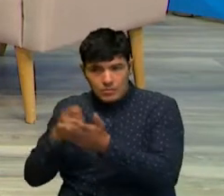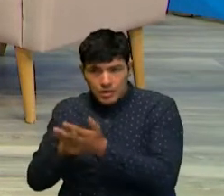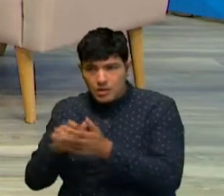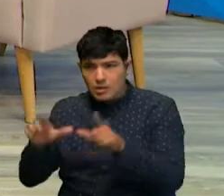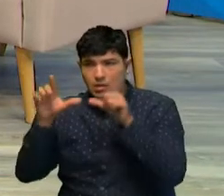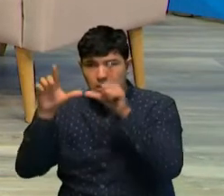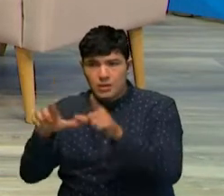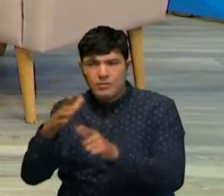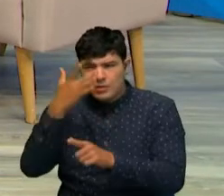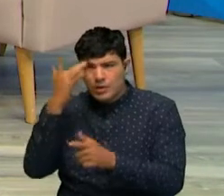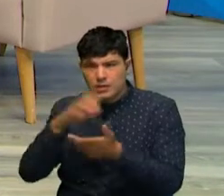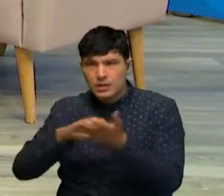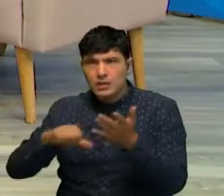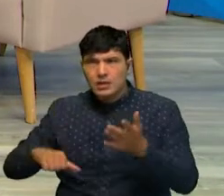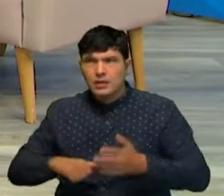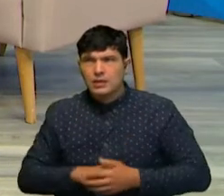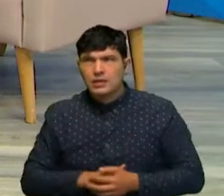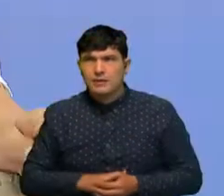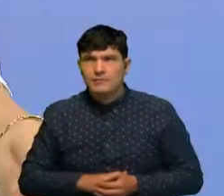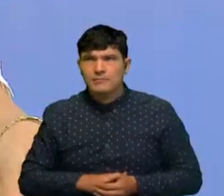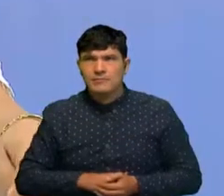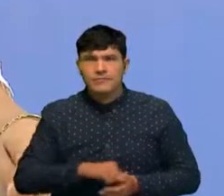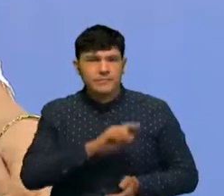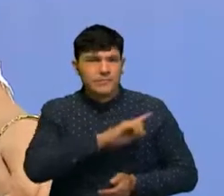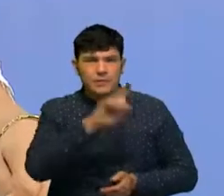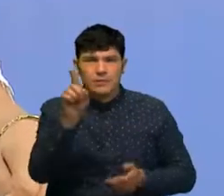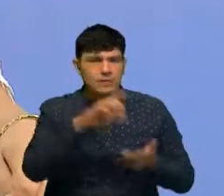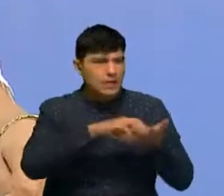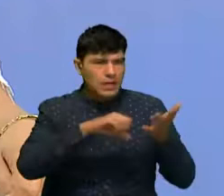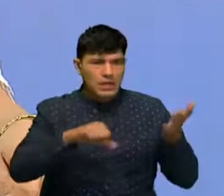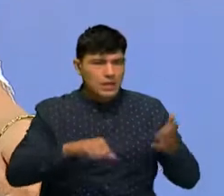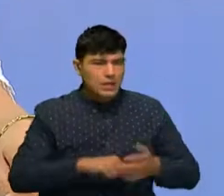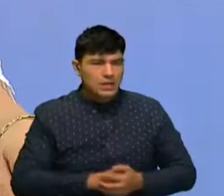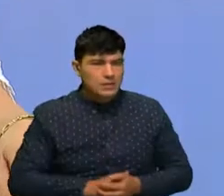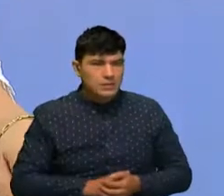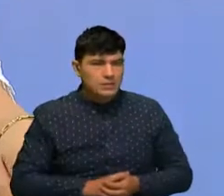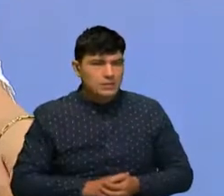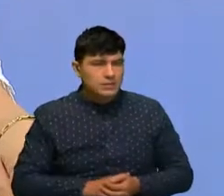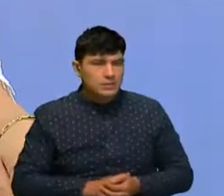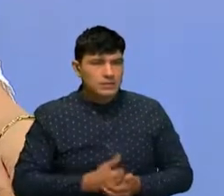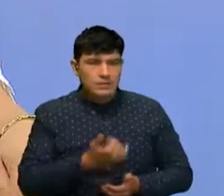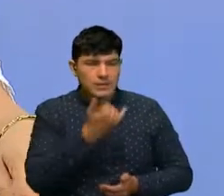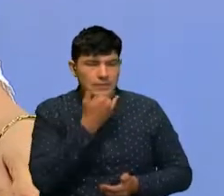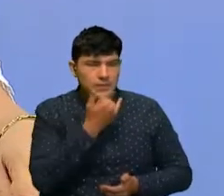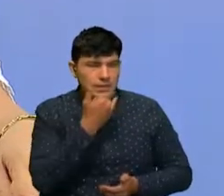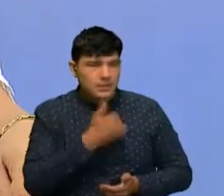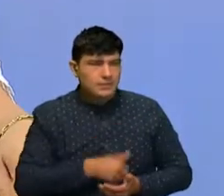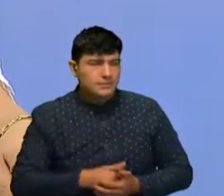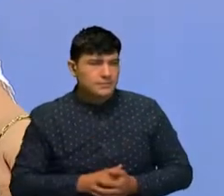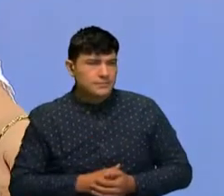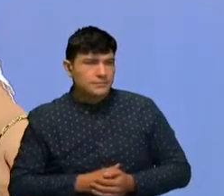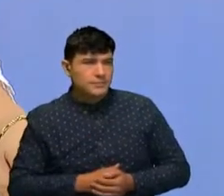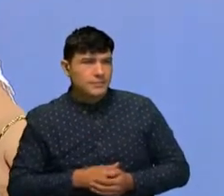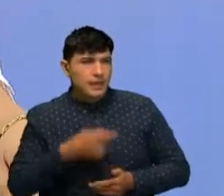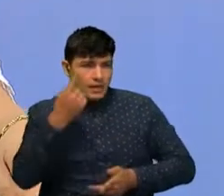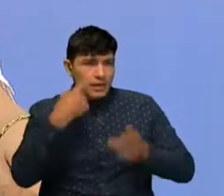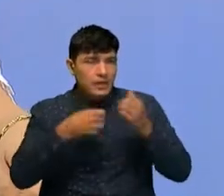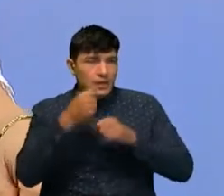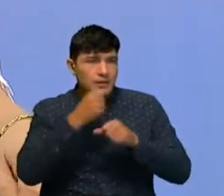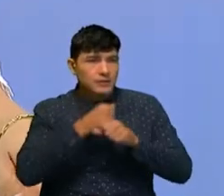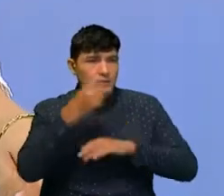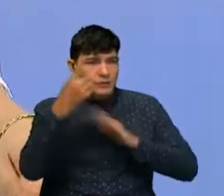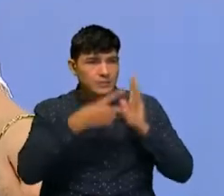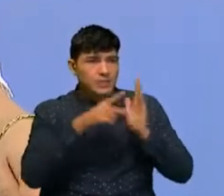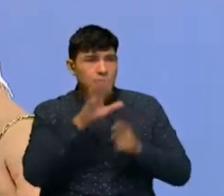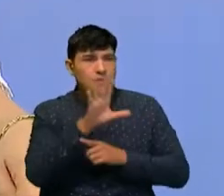están quitando. No se la están quitando. Resulta que en el año 2005